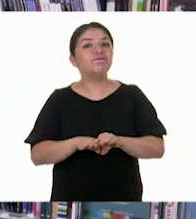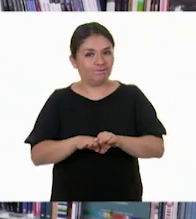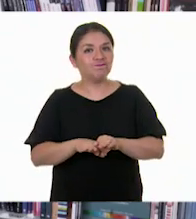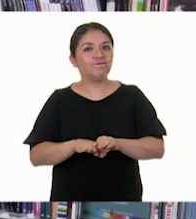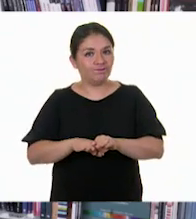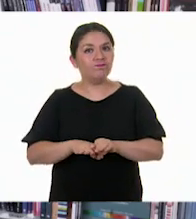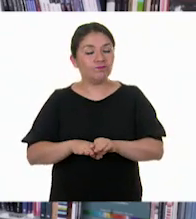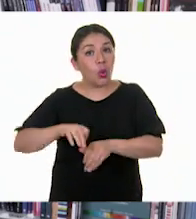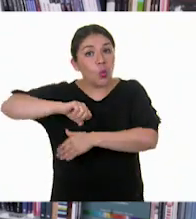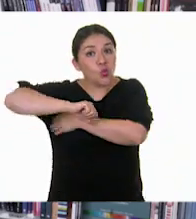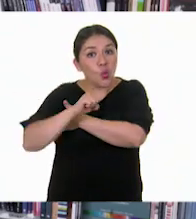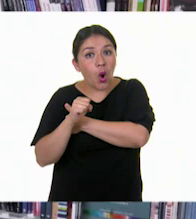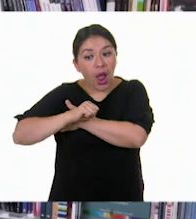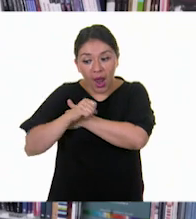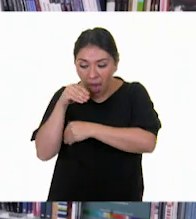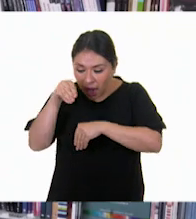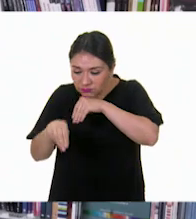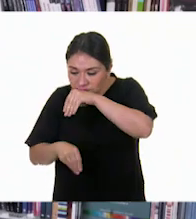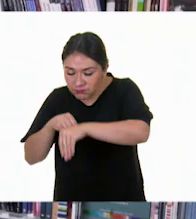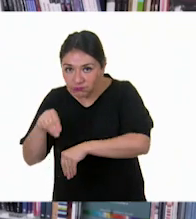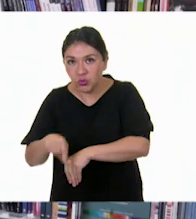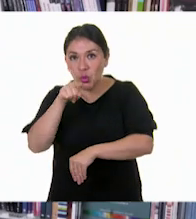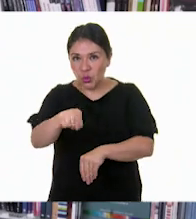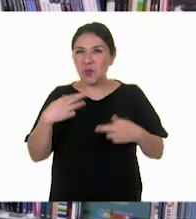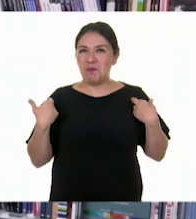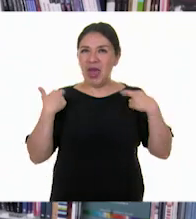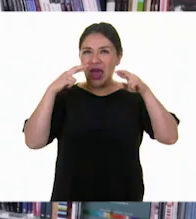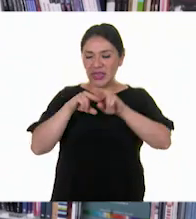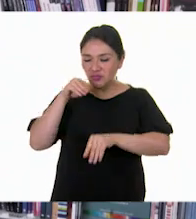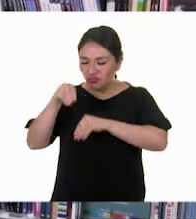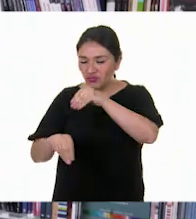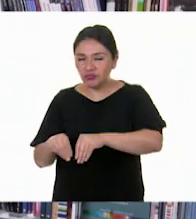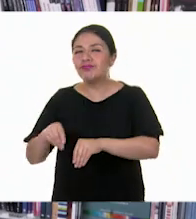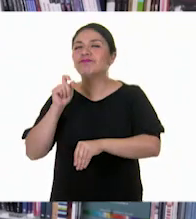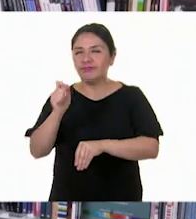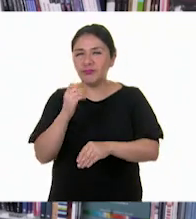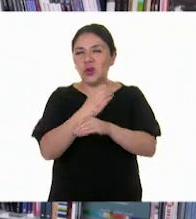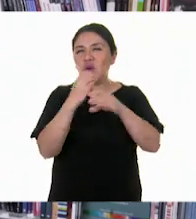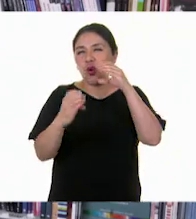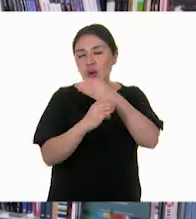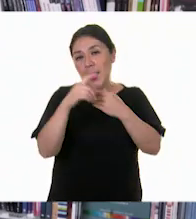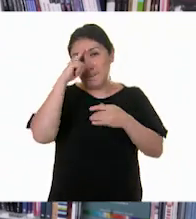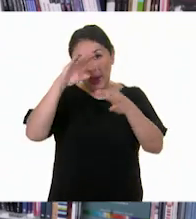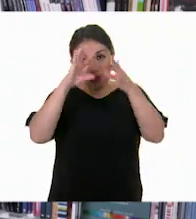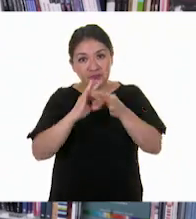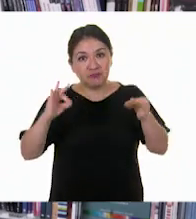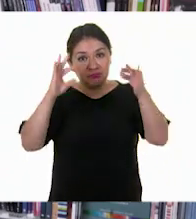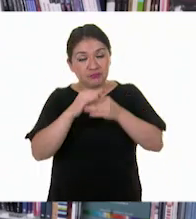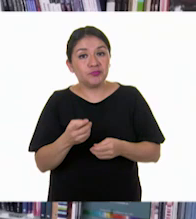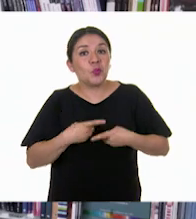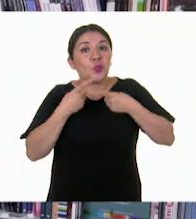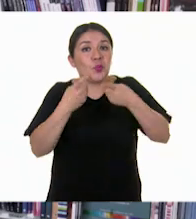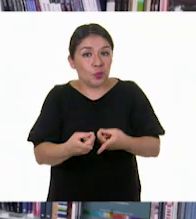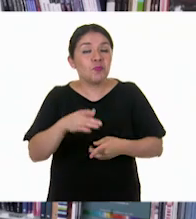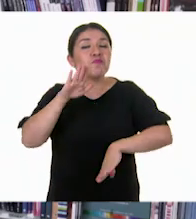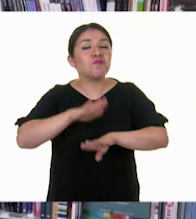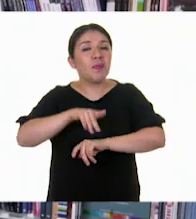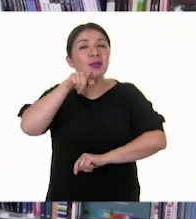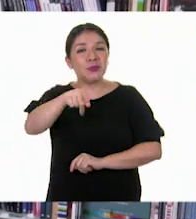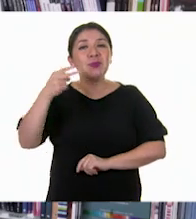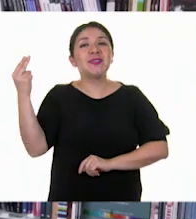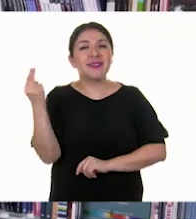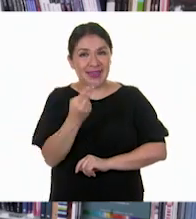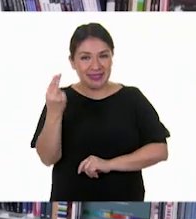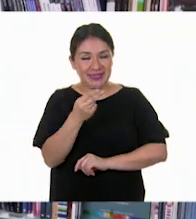en su equipaje docente estos artículos narrativos que serán de primera